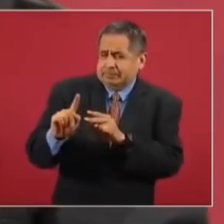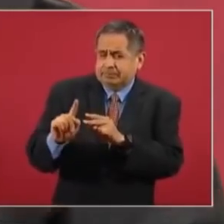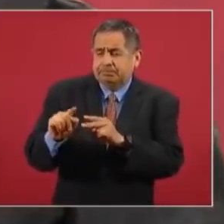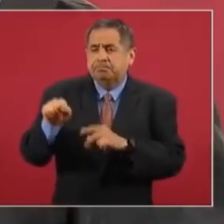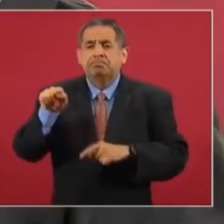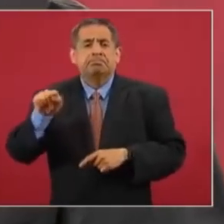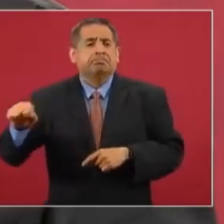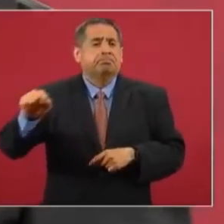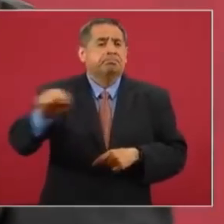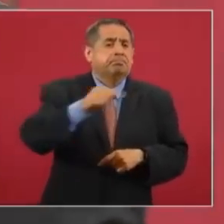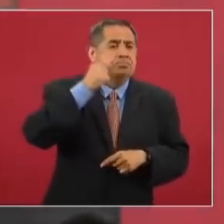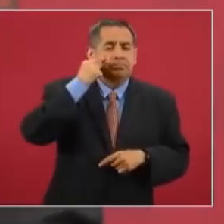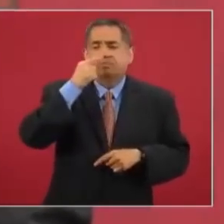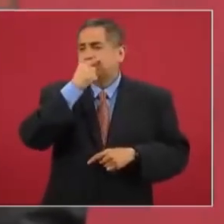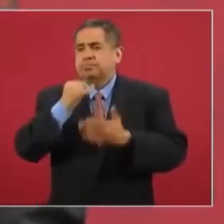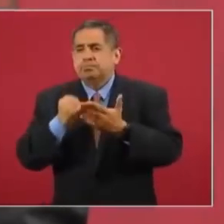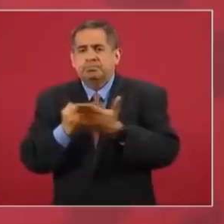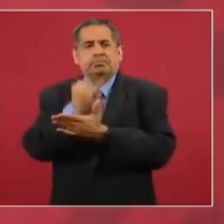Y tenemos